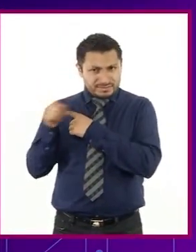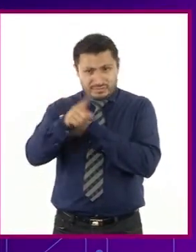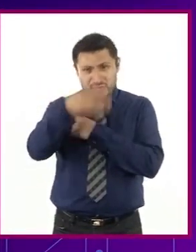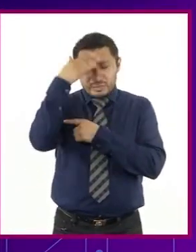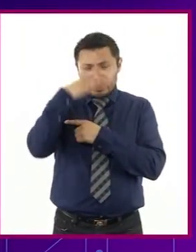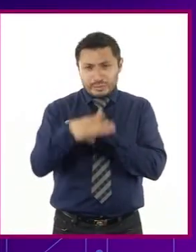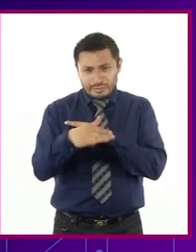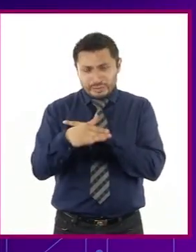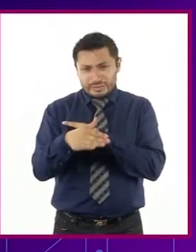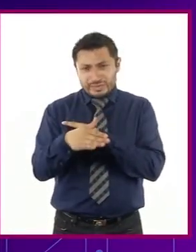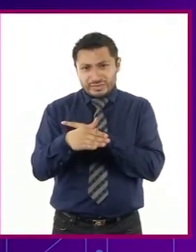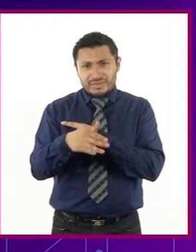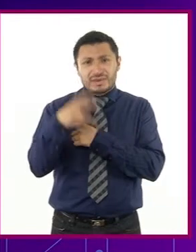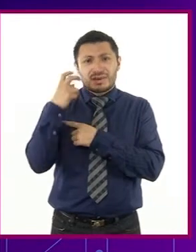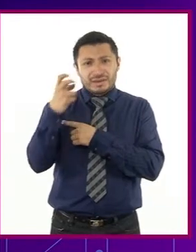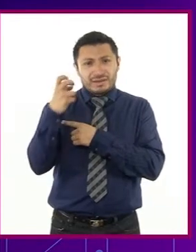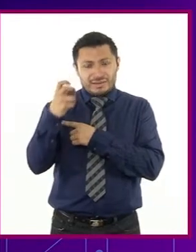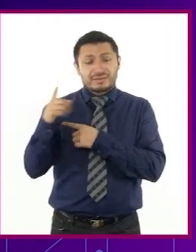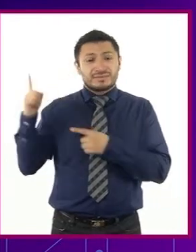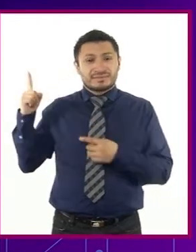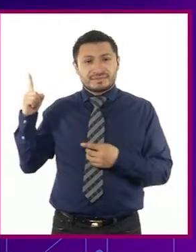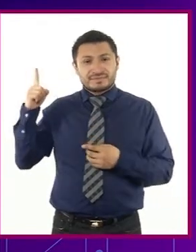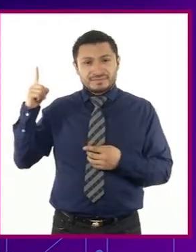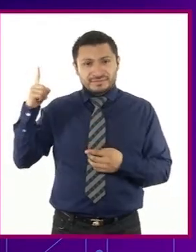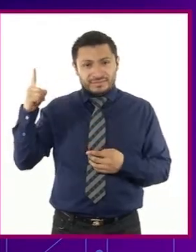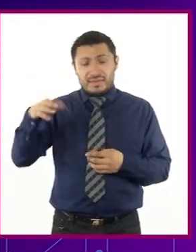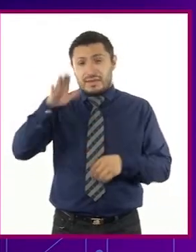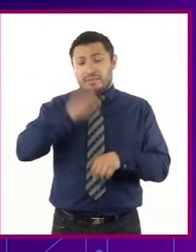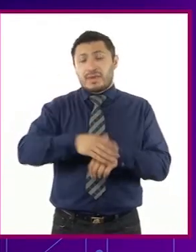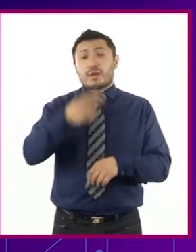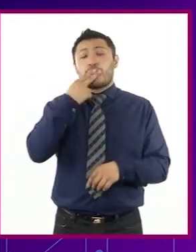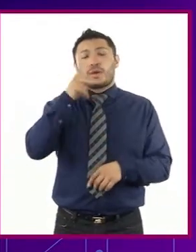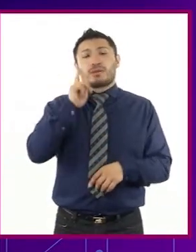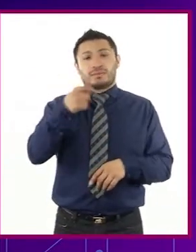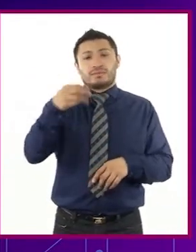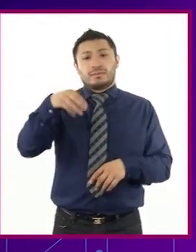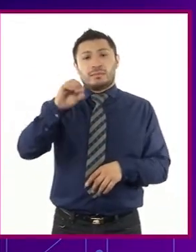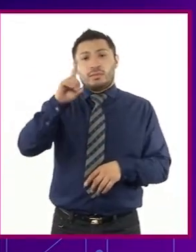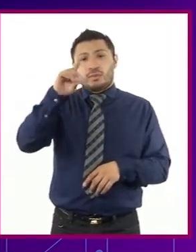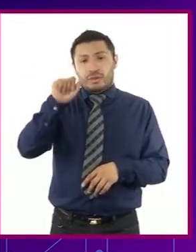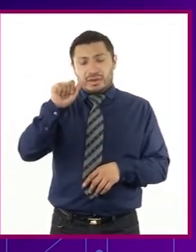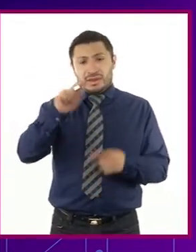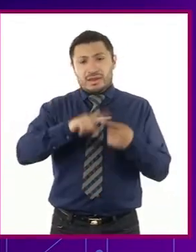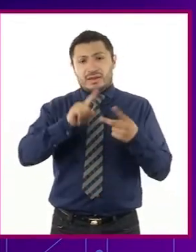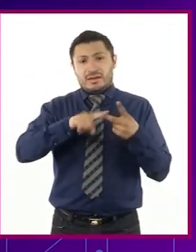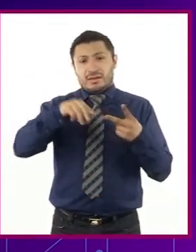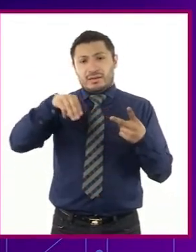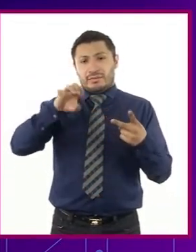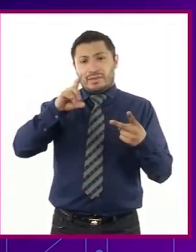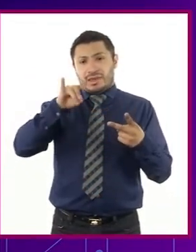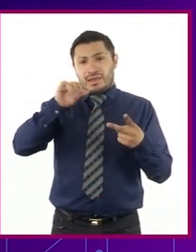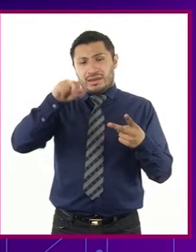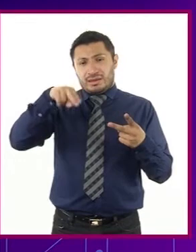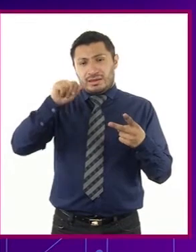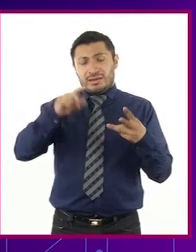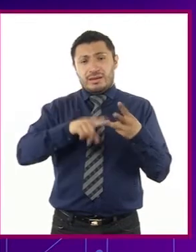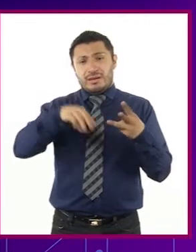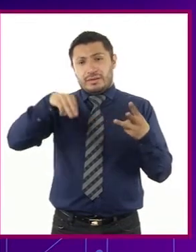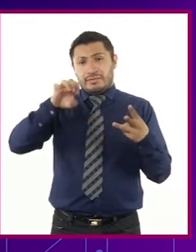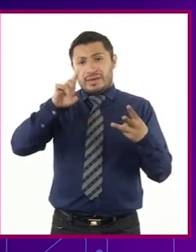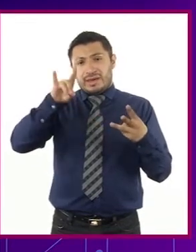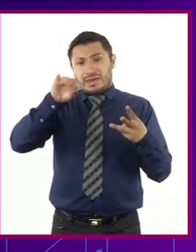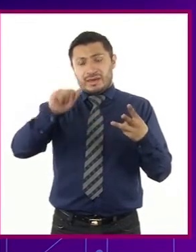saben, las medidas de tendencia central más utilizadas son la moda, la mediana y la media. Son